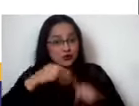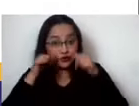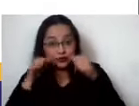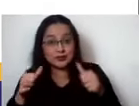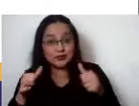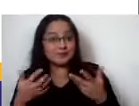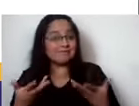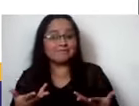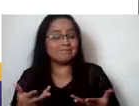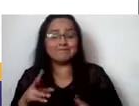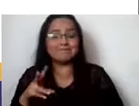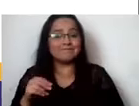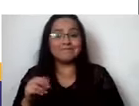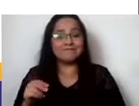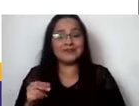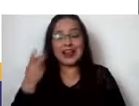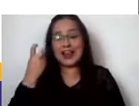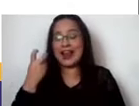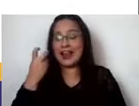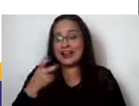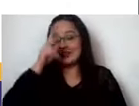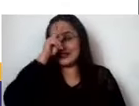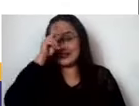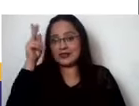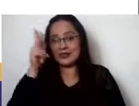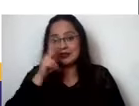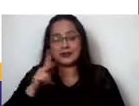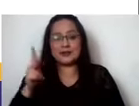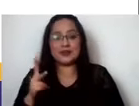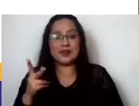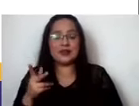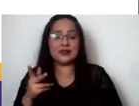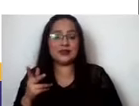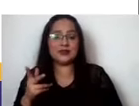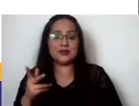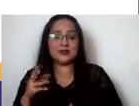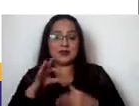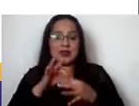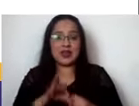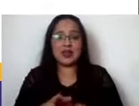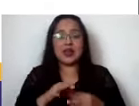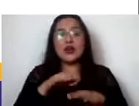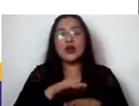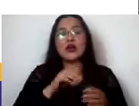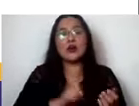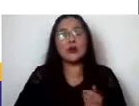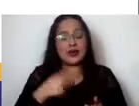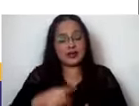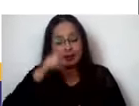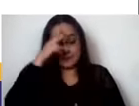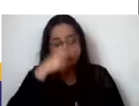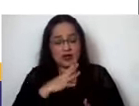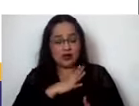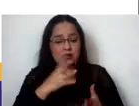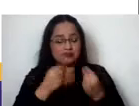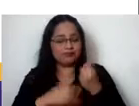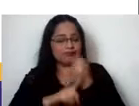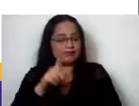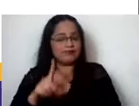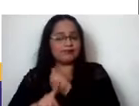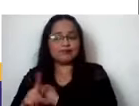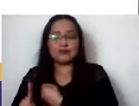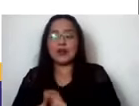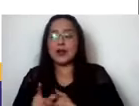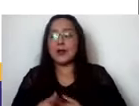las grandes, sí, de las grandes violencias que se viven en nuestro país, ¿no? Entonces, creo